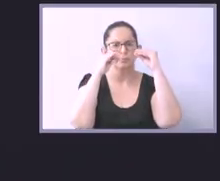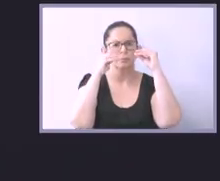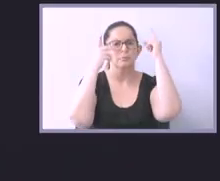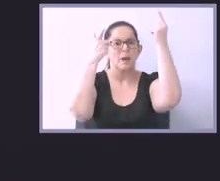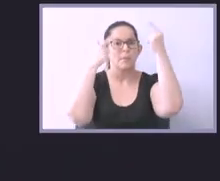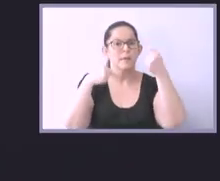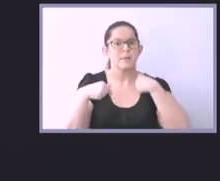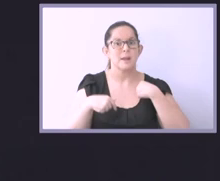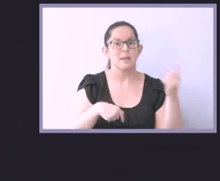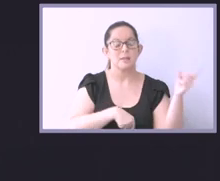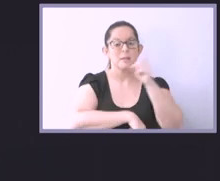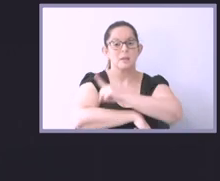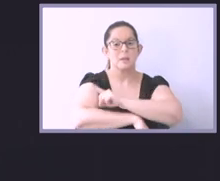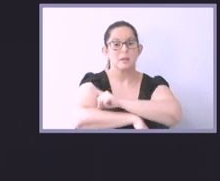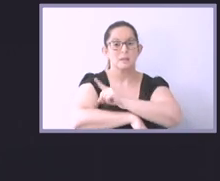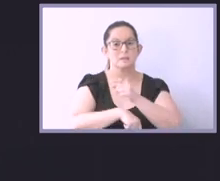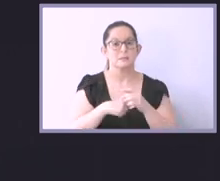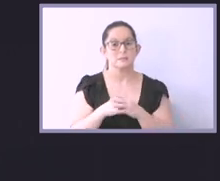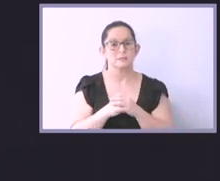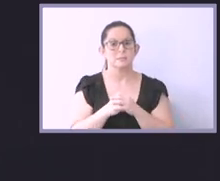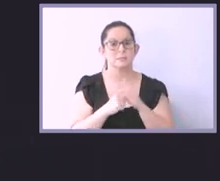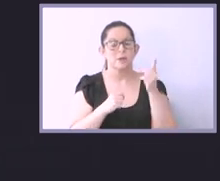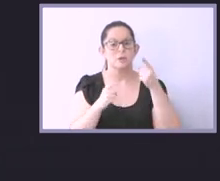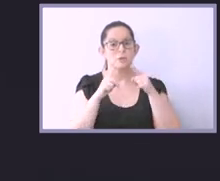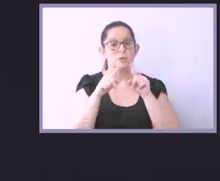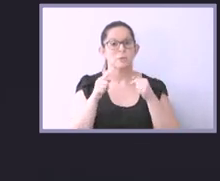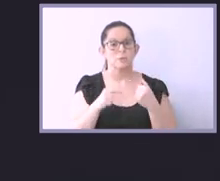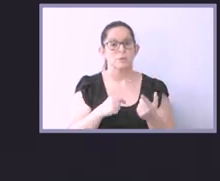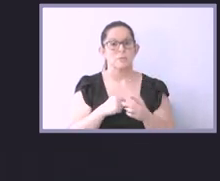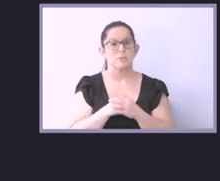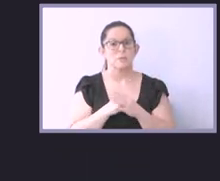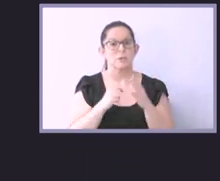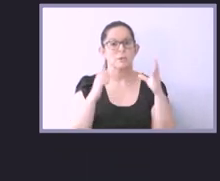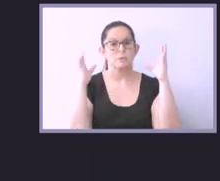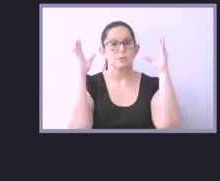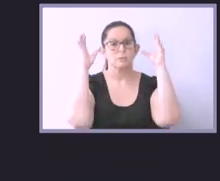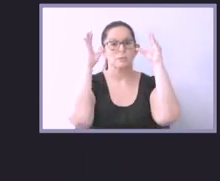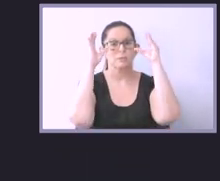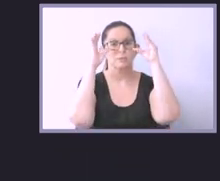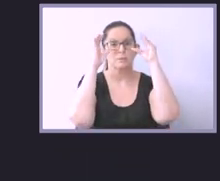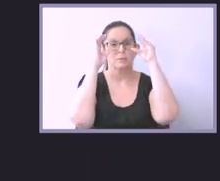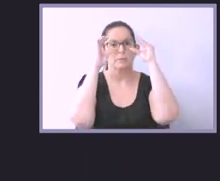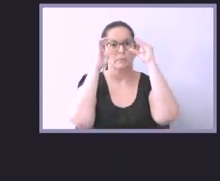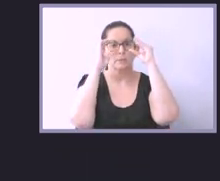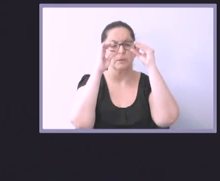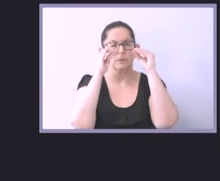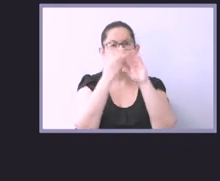Vendrán días donde habrá oscuridad completa.